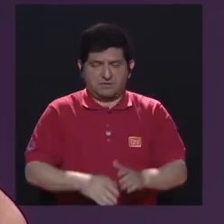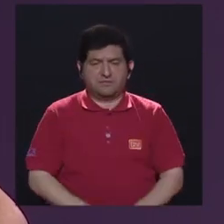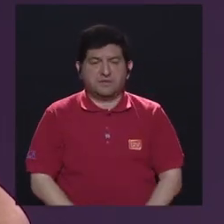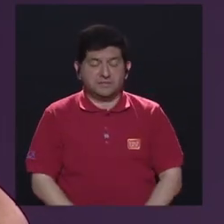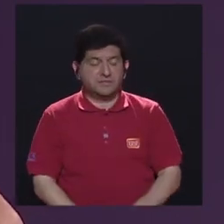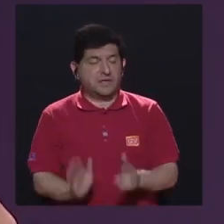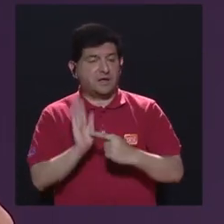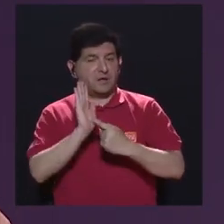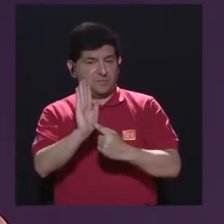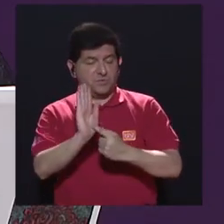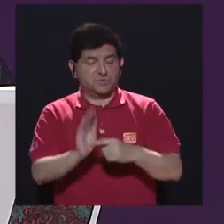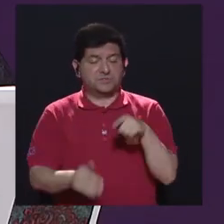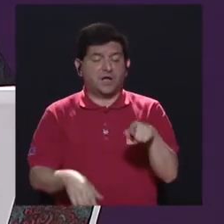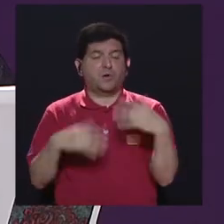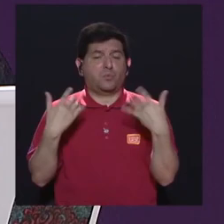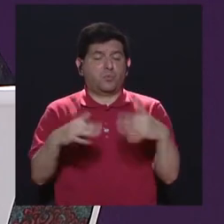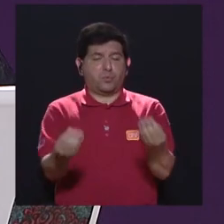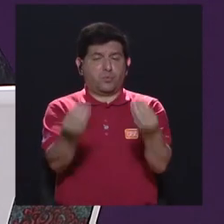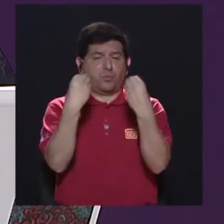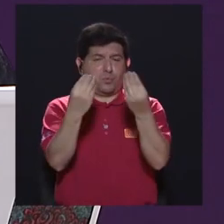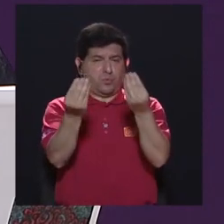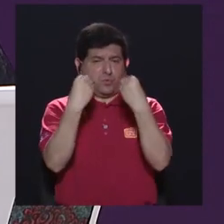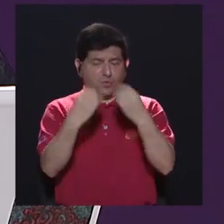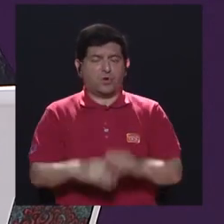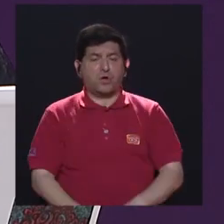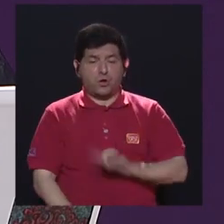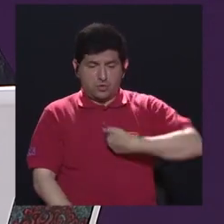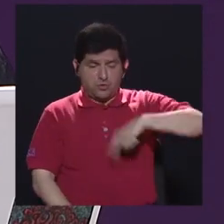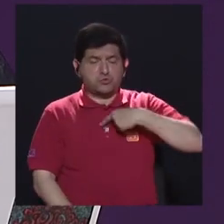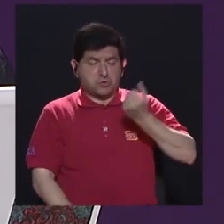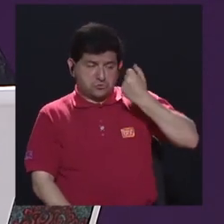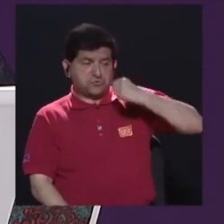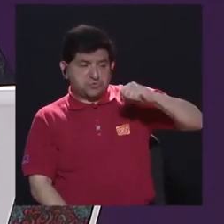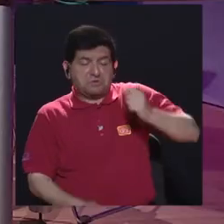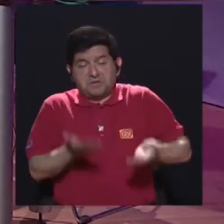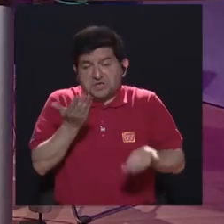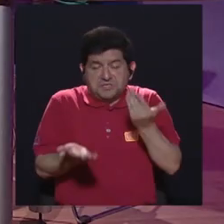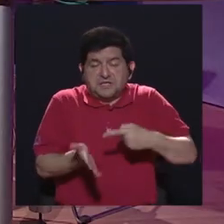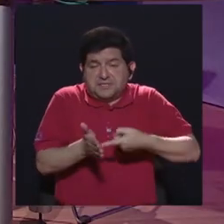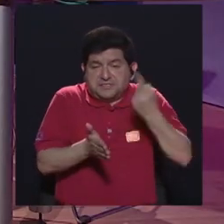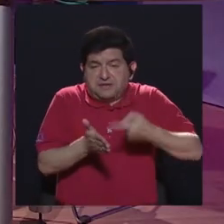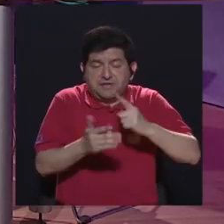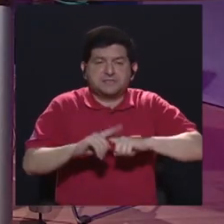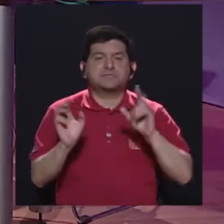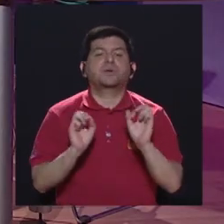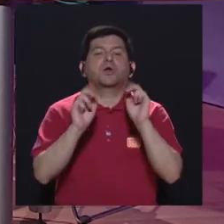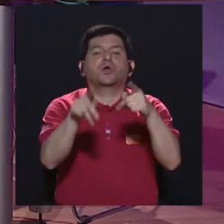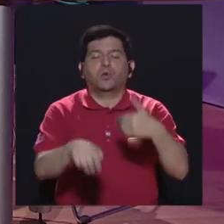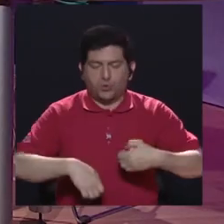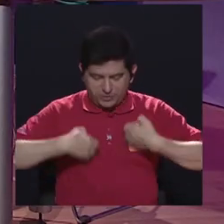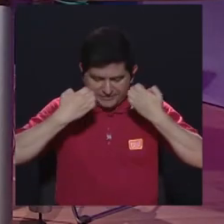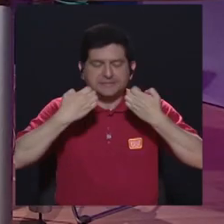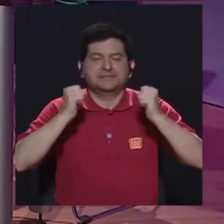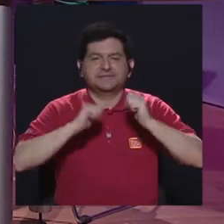enseñado muchísimo, con las que decidimos, disentimos, pero que existe esa posibilidad.